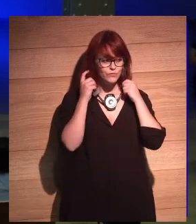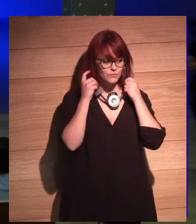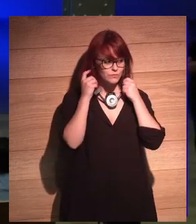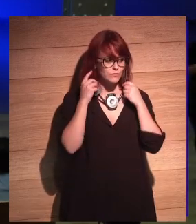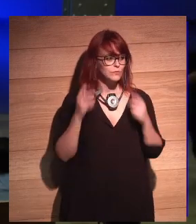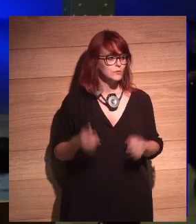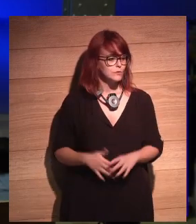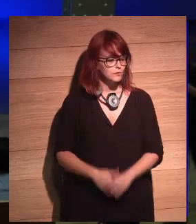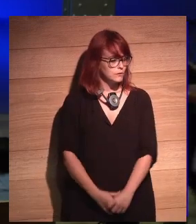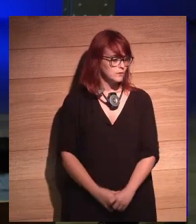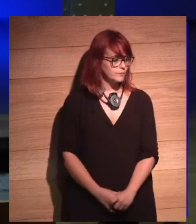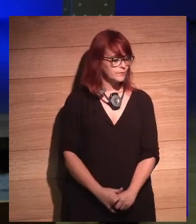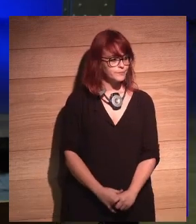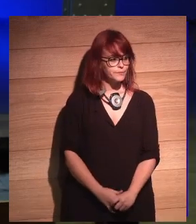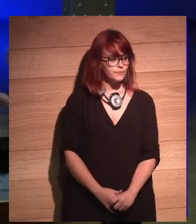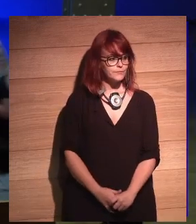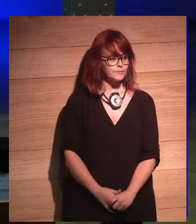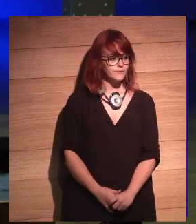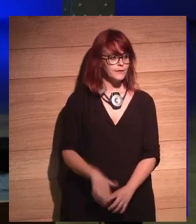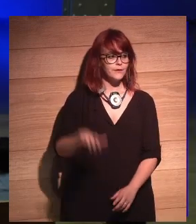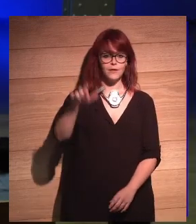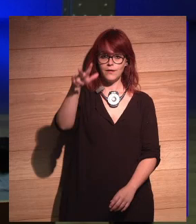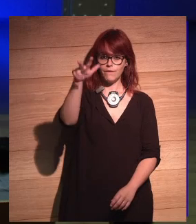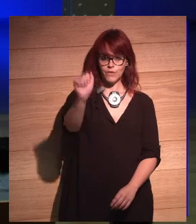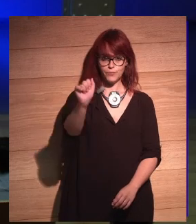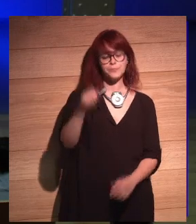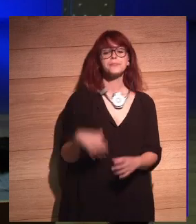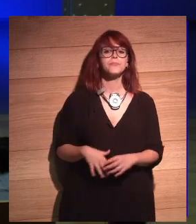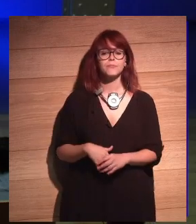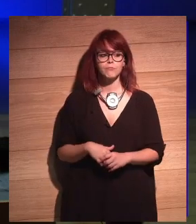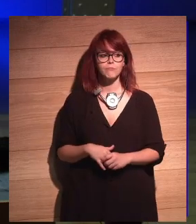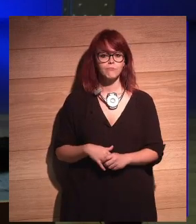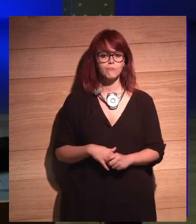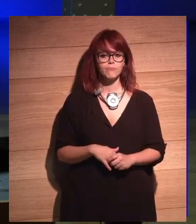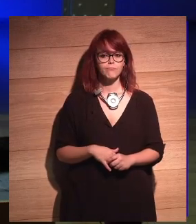Sí. Eva. Oh, No. okay.